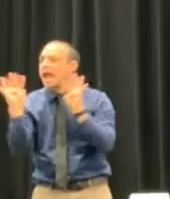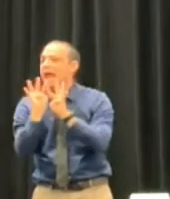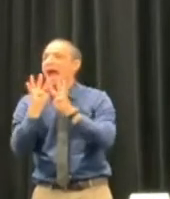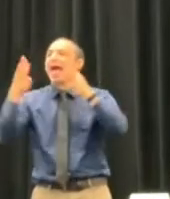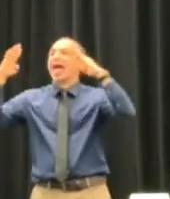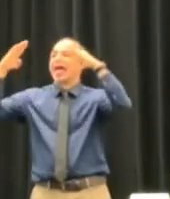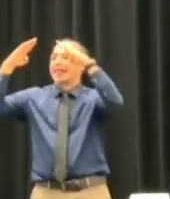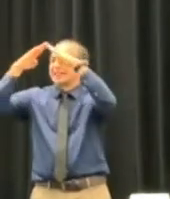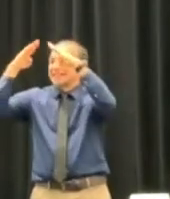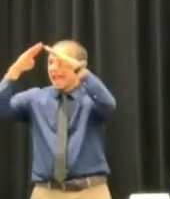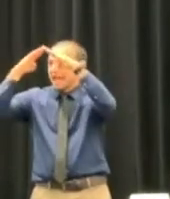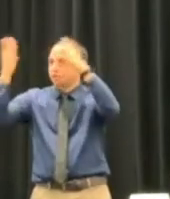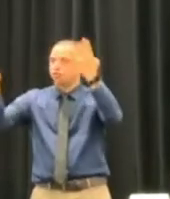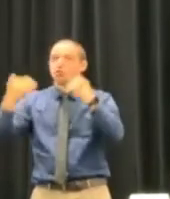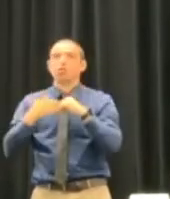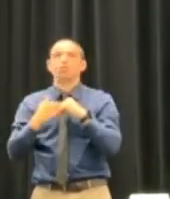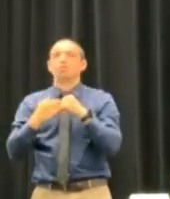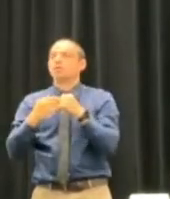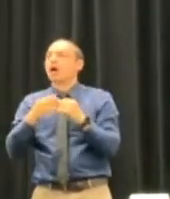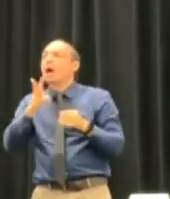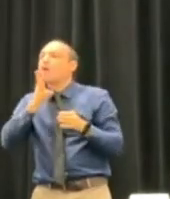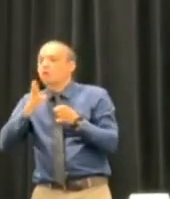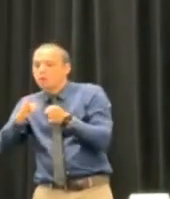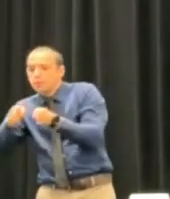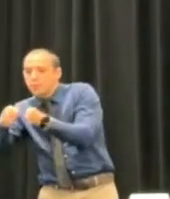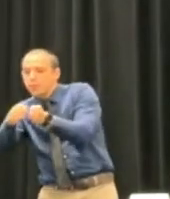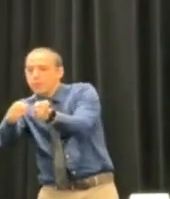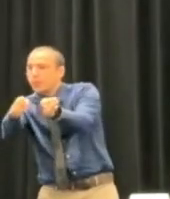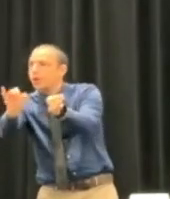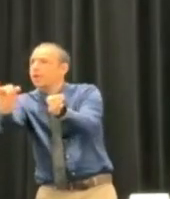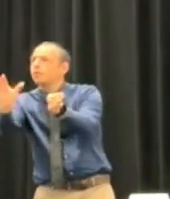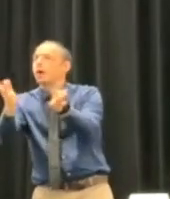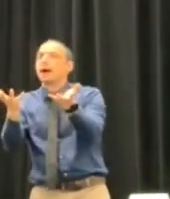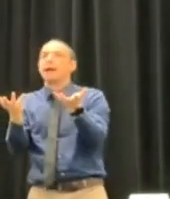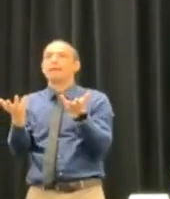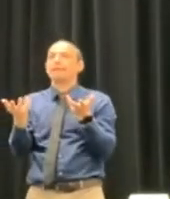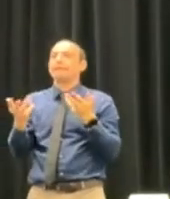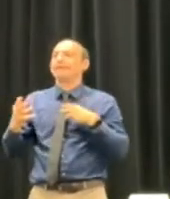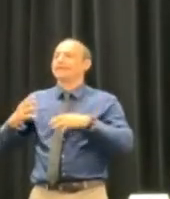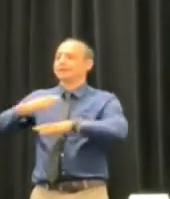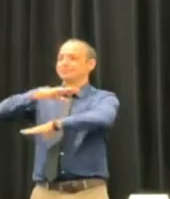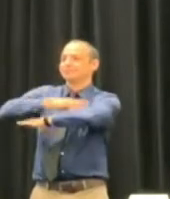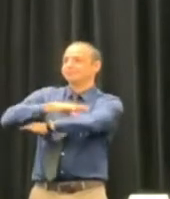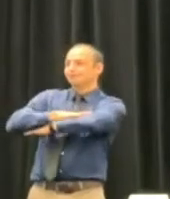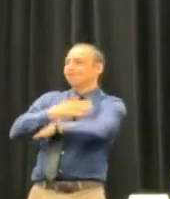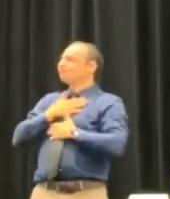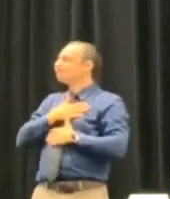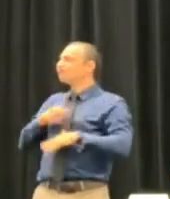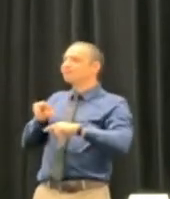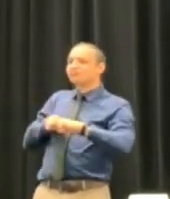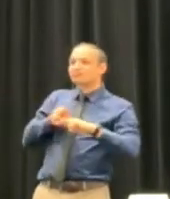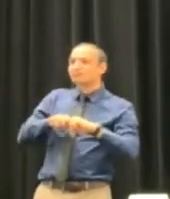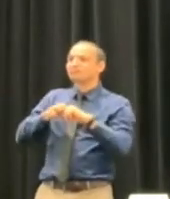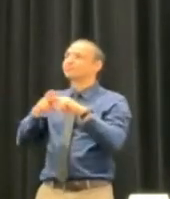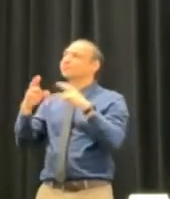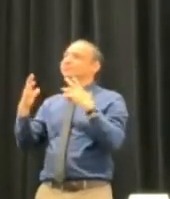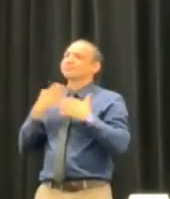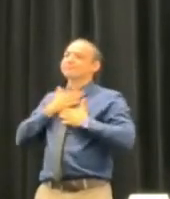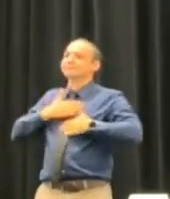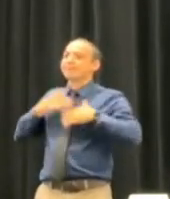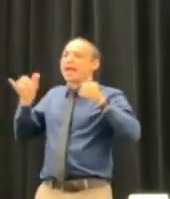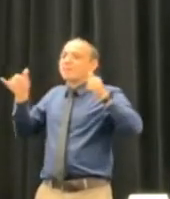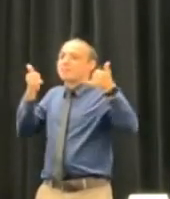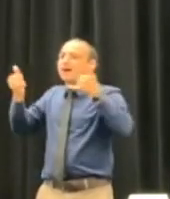iluminación este áreas recreativas para niños bancos casi vos en baños puertas ventanas